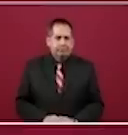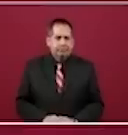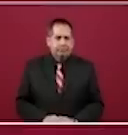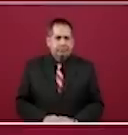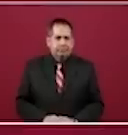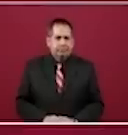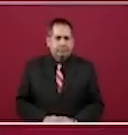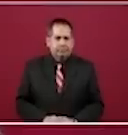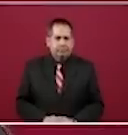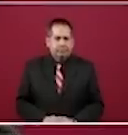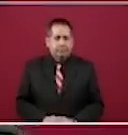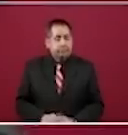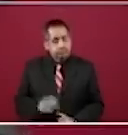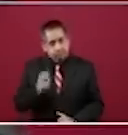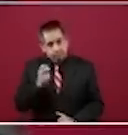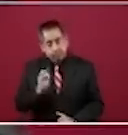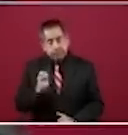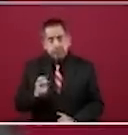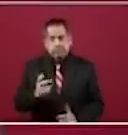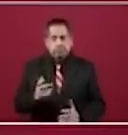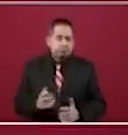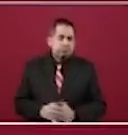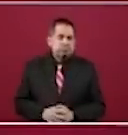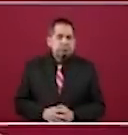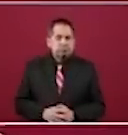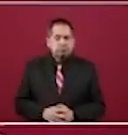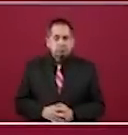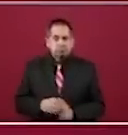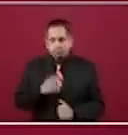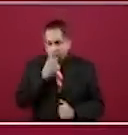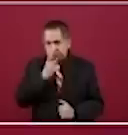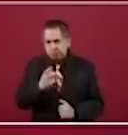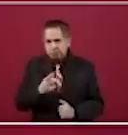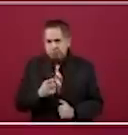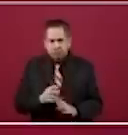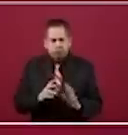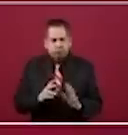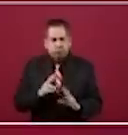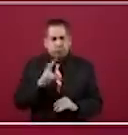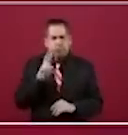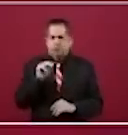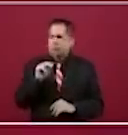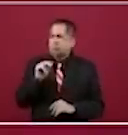Eso es lo que se dijo, no es con ánimo